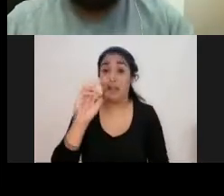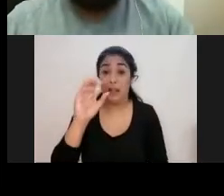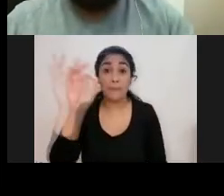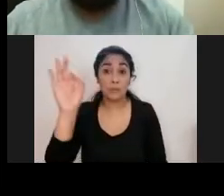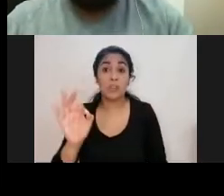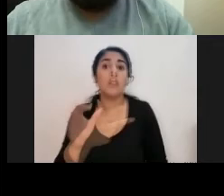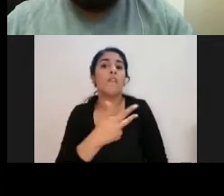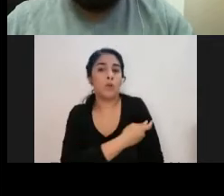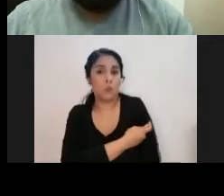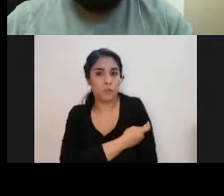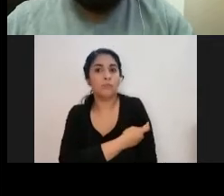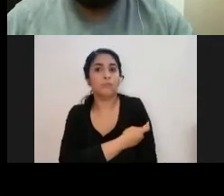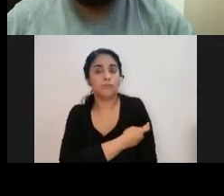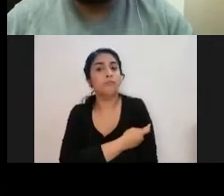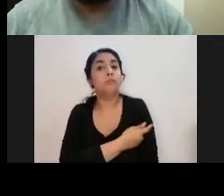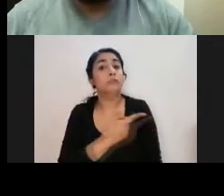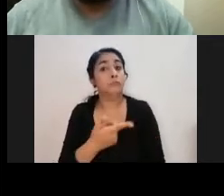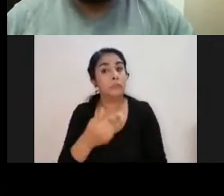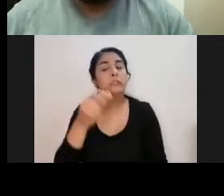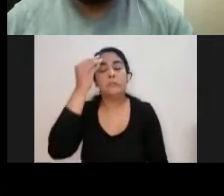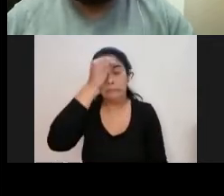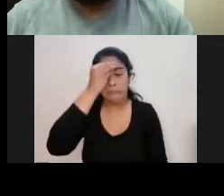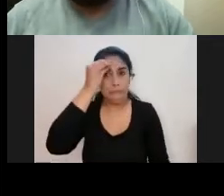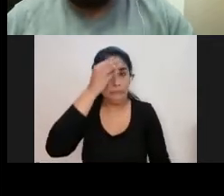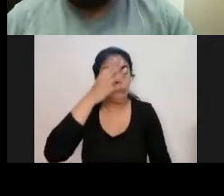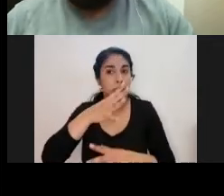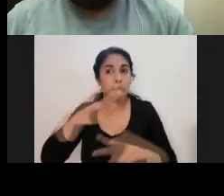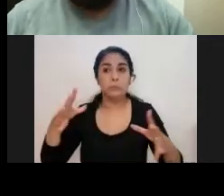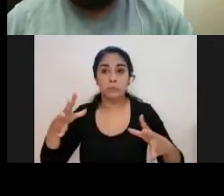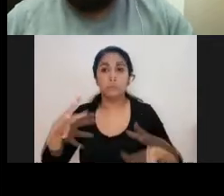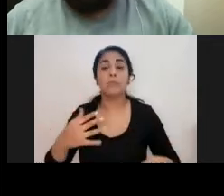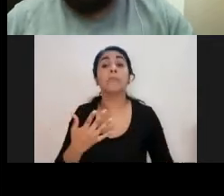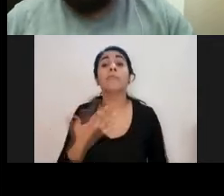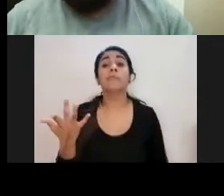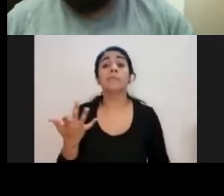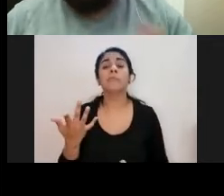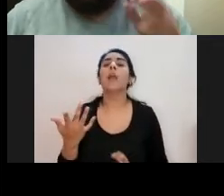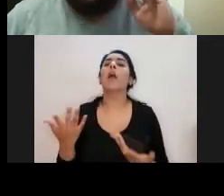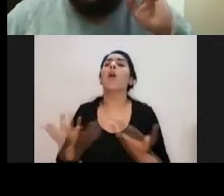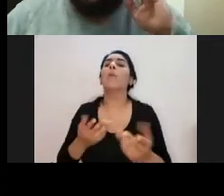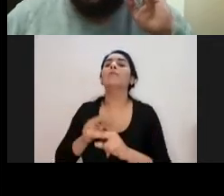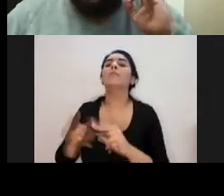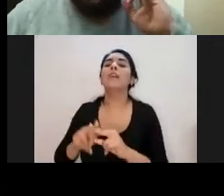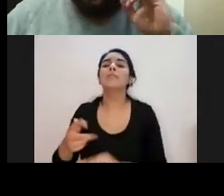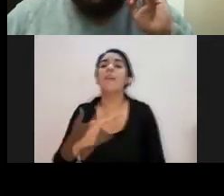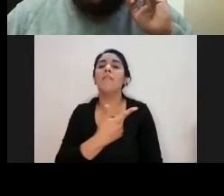es extremadamente preocupante. Porque la fabricación de vacunas, ¿cierto?, la